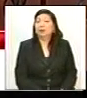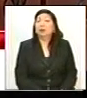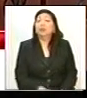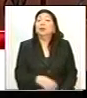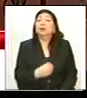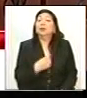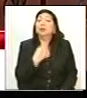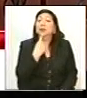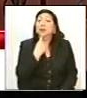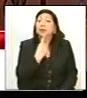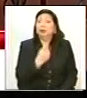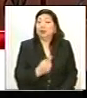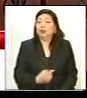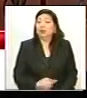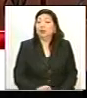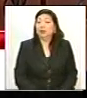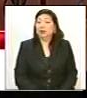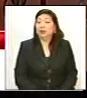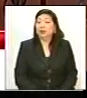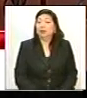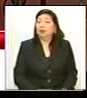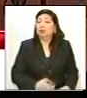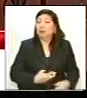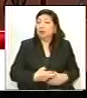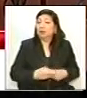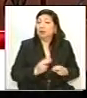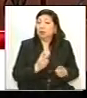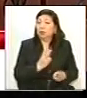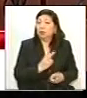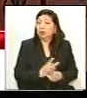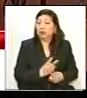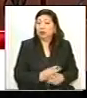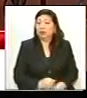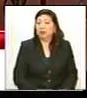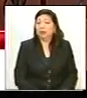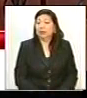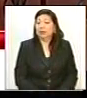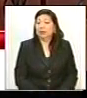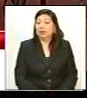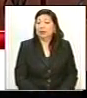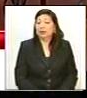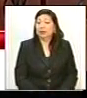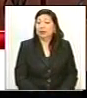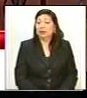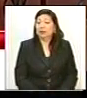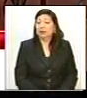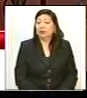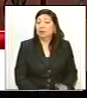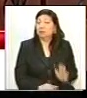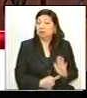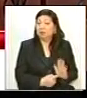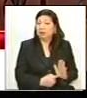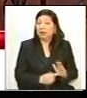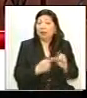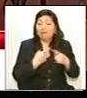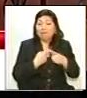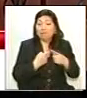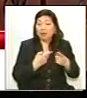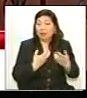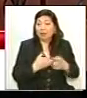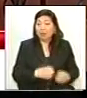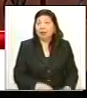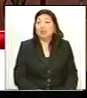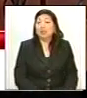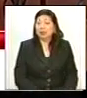referí, Contralor, en el proceso de prevención de la inundación, donde apareció el nombre de la famosa empresa